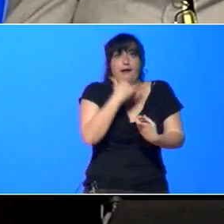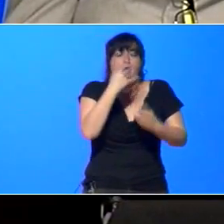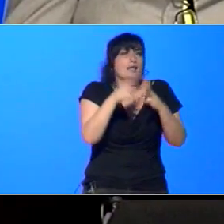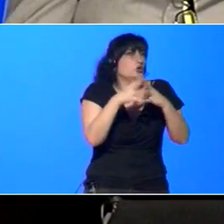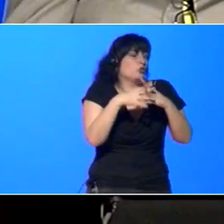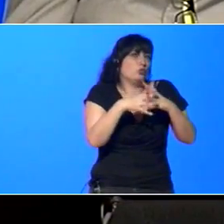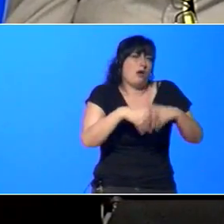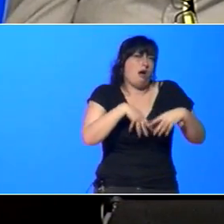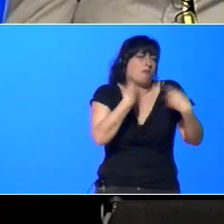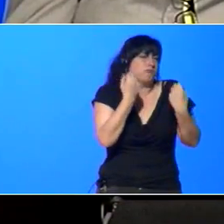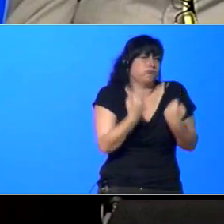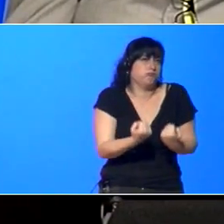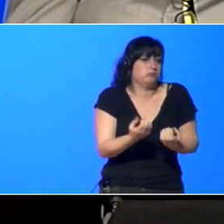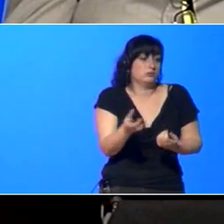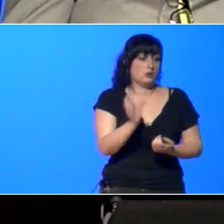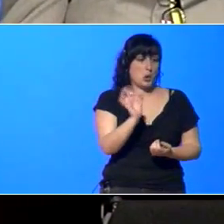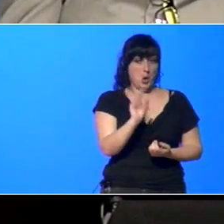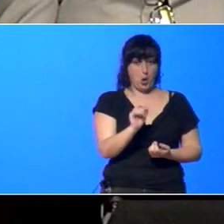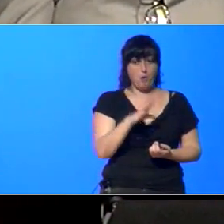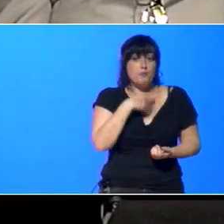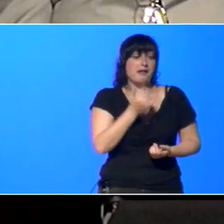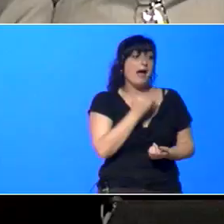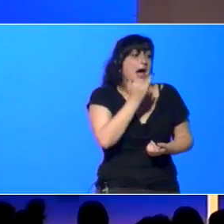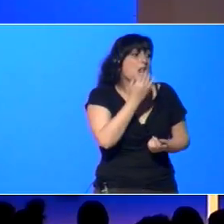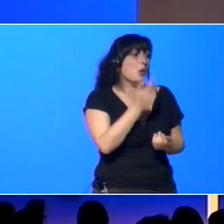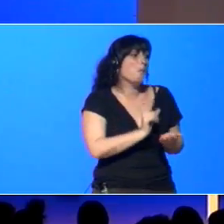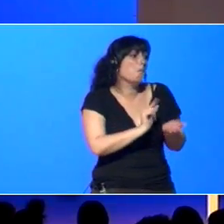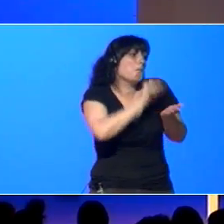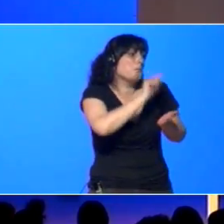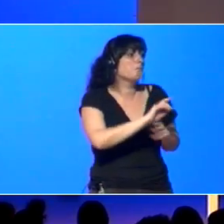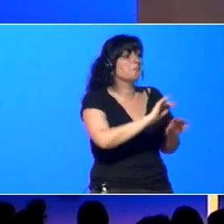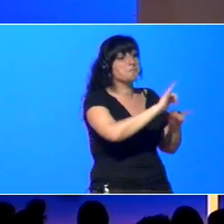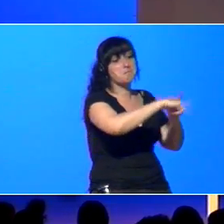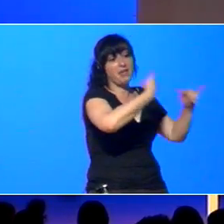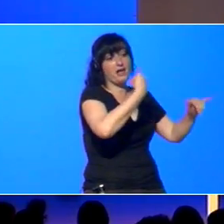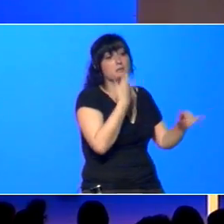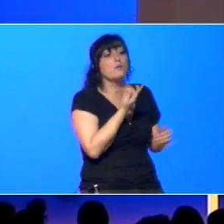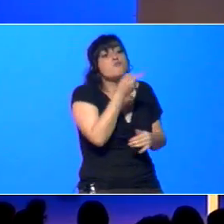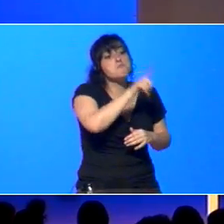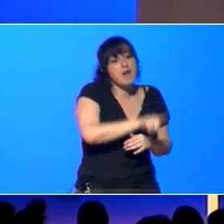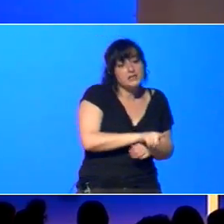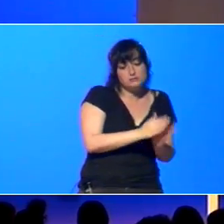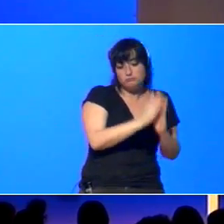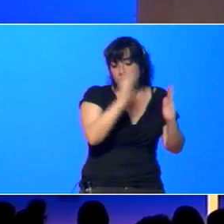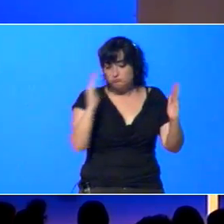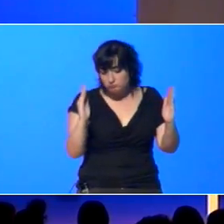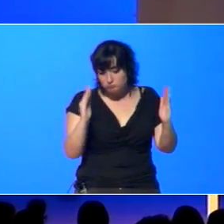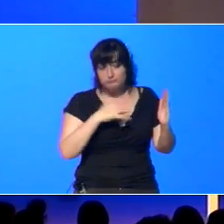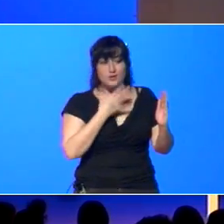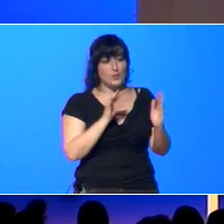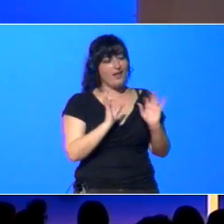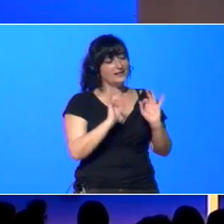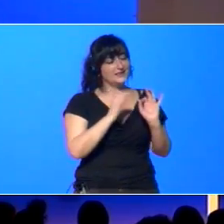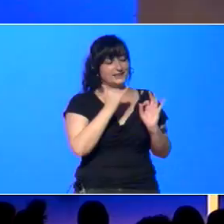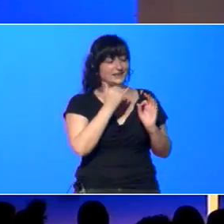infraestructuras, sino que igual con un préstamo puntual, ¿no?, durante un mes o durante un periodo de tiempo, se pueden facilitar prácticas inclusivas,